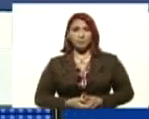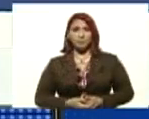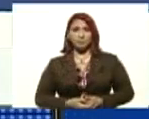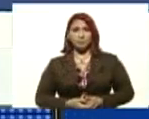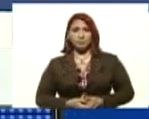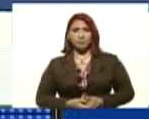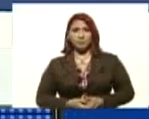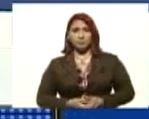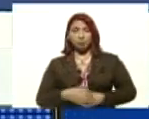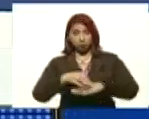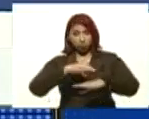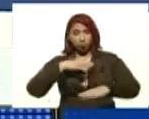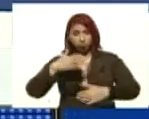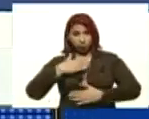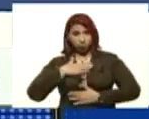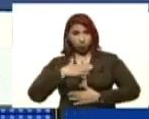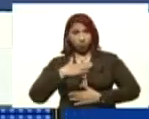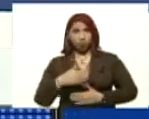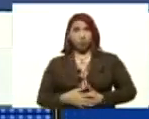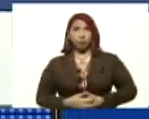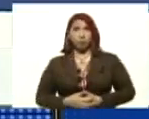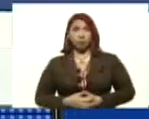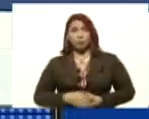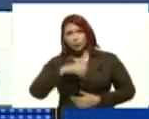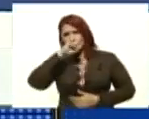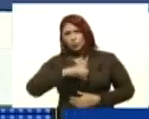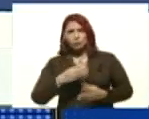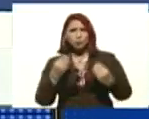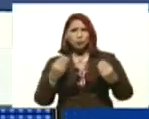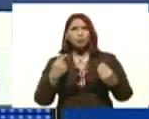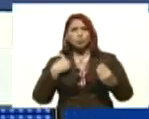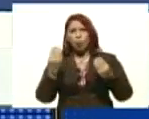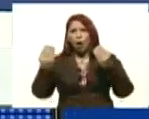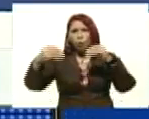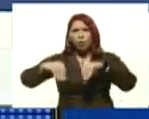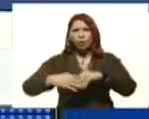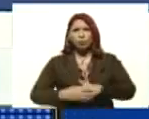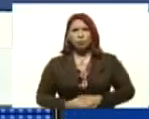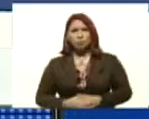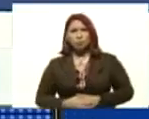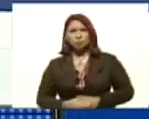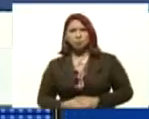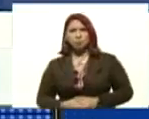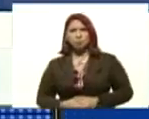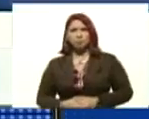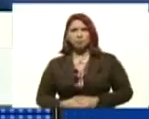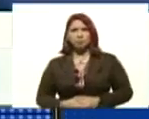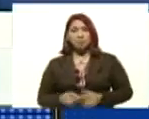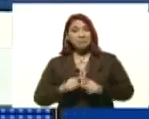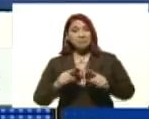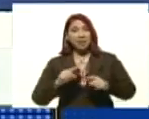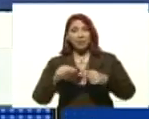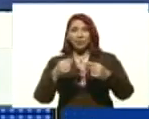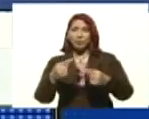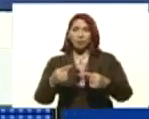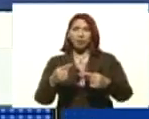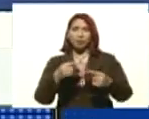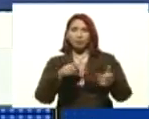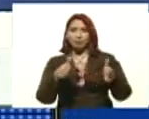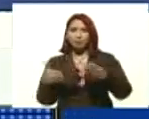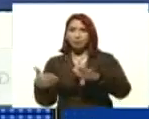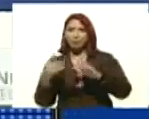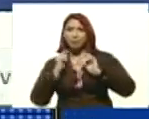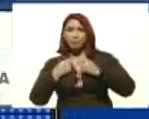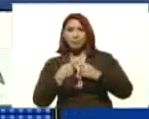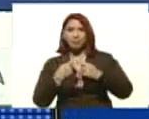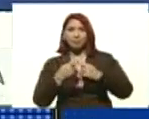Me la dejó. Me gustó mucho, le dije, estoy de acuerdo, Aristóbulo. pero después pasó lo que pasó y